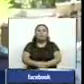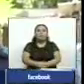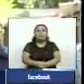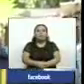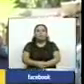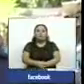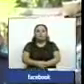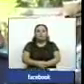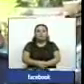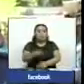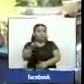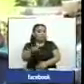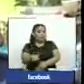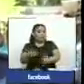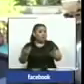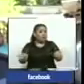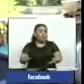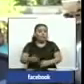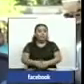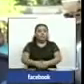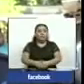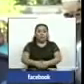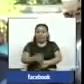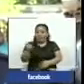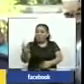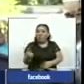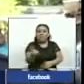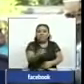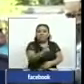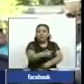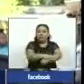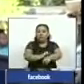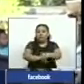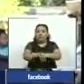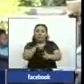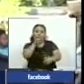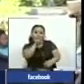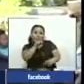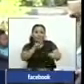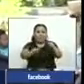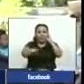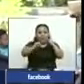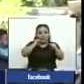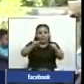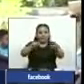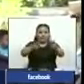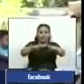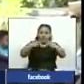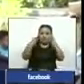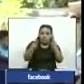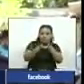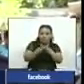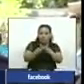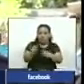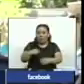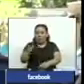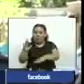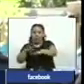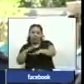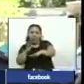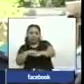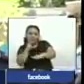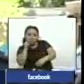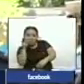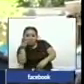Estamos hablando de sujetos que son cabecillas de la pandilla, ranfleros, entre ellos por